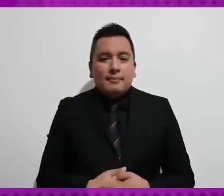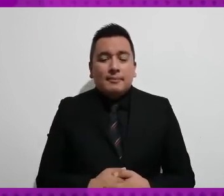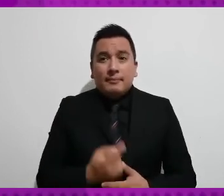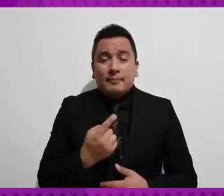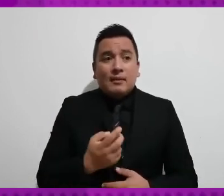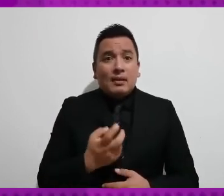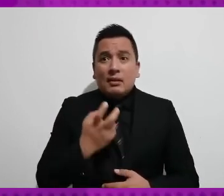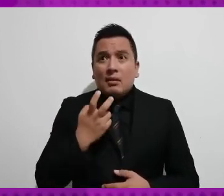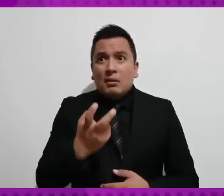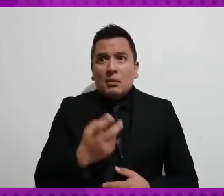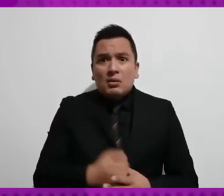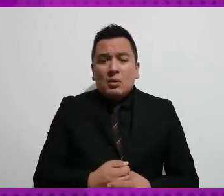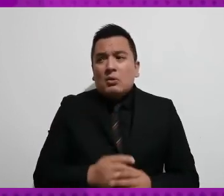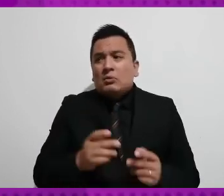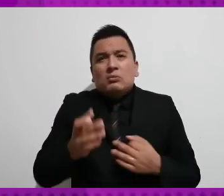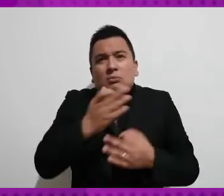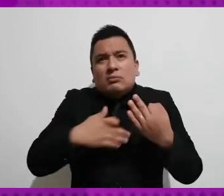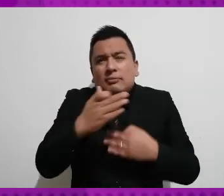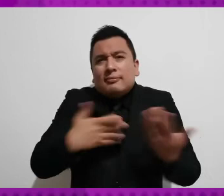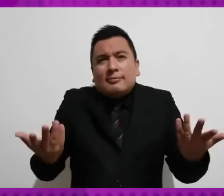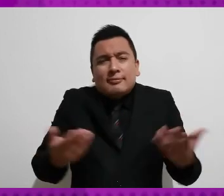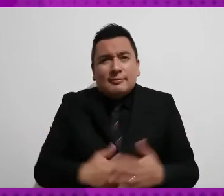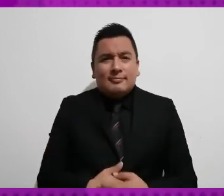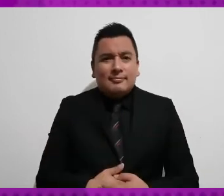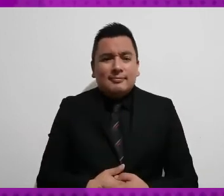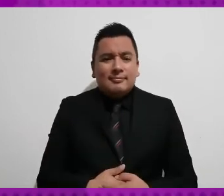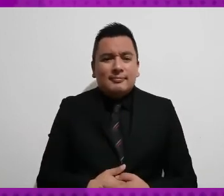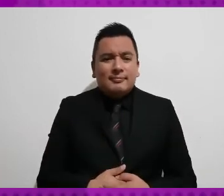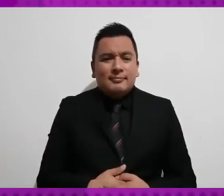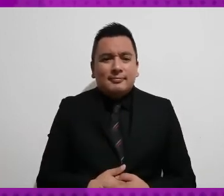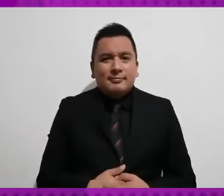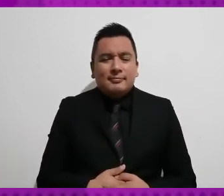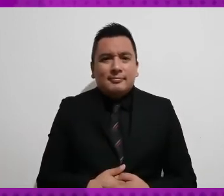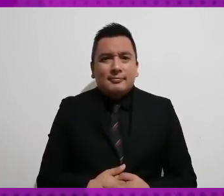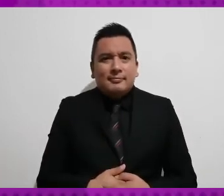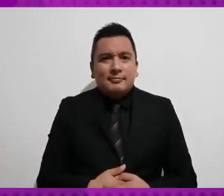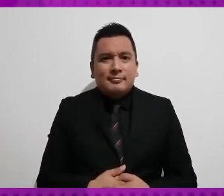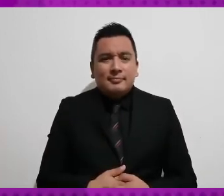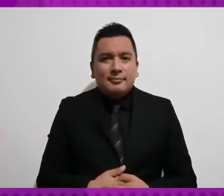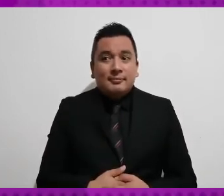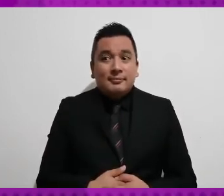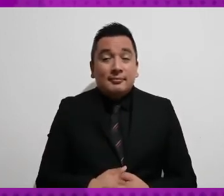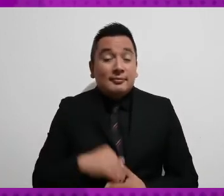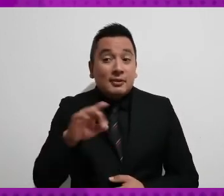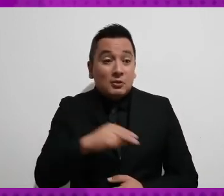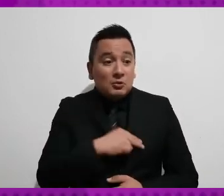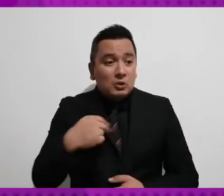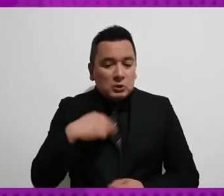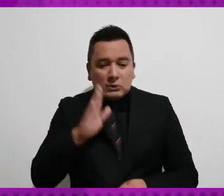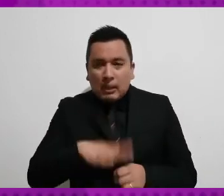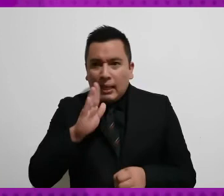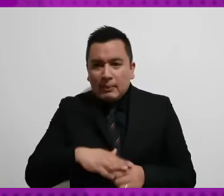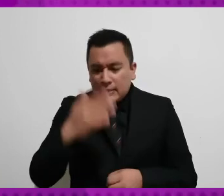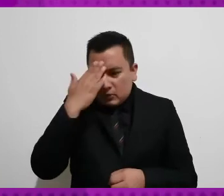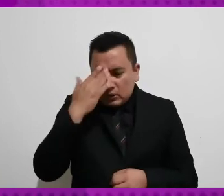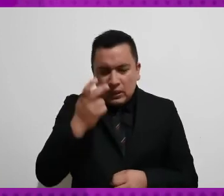este tema es de todos. Mientras más personas estemos informadas sobre este